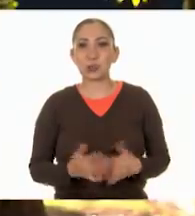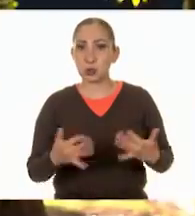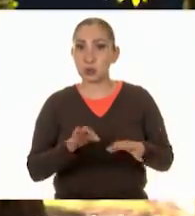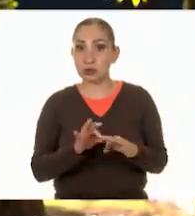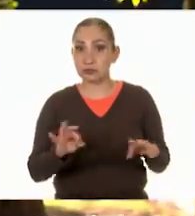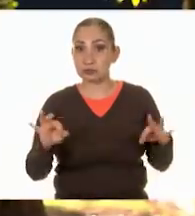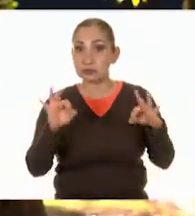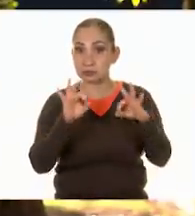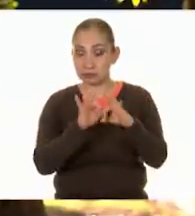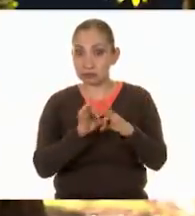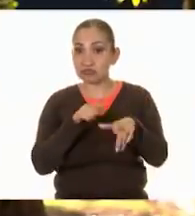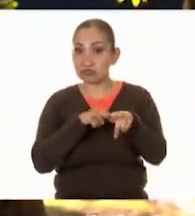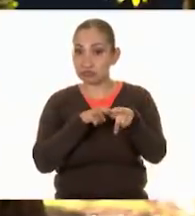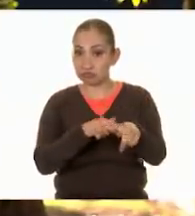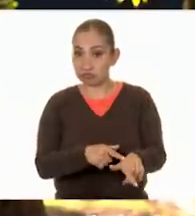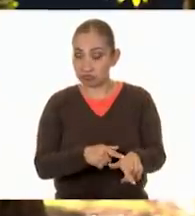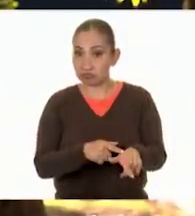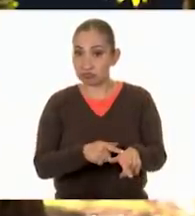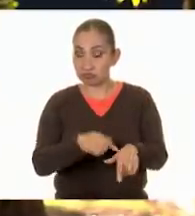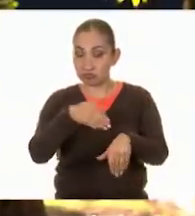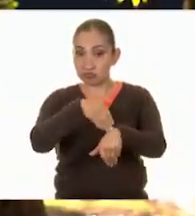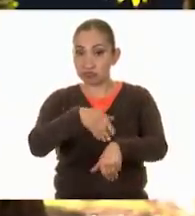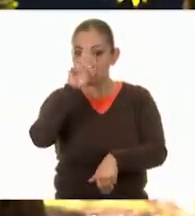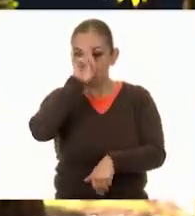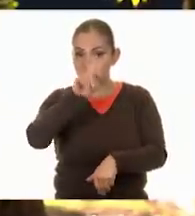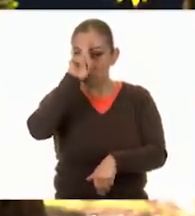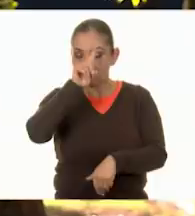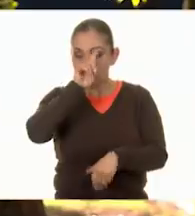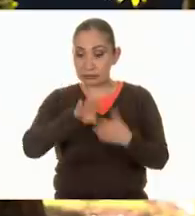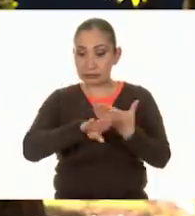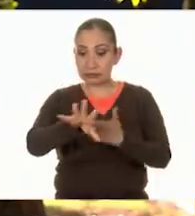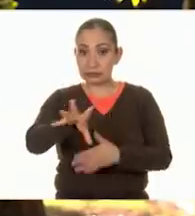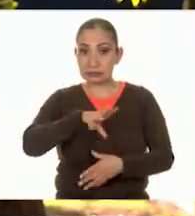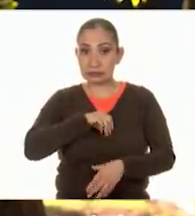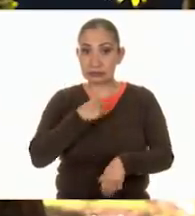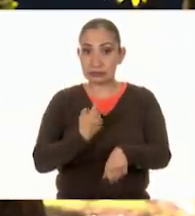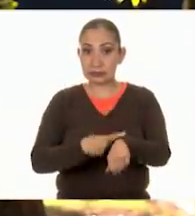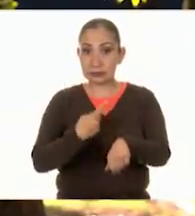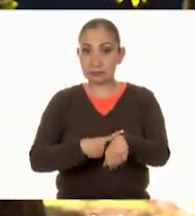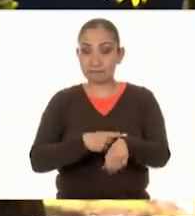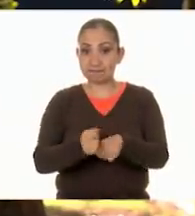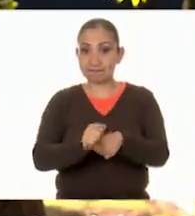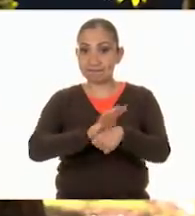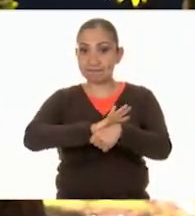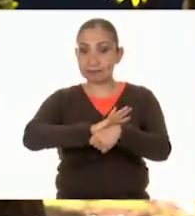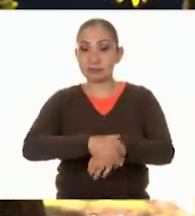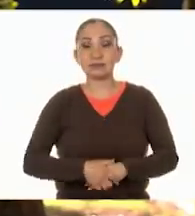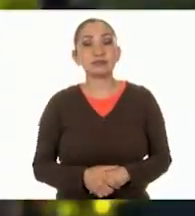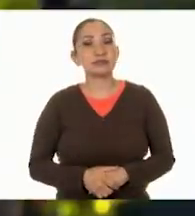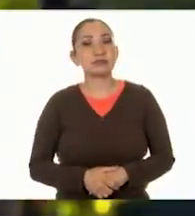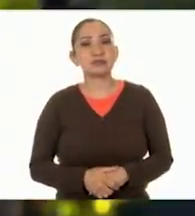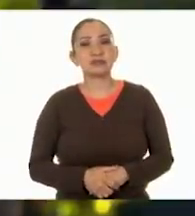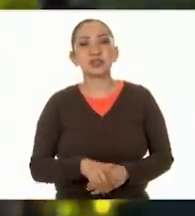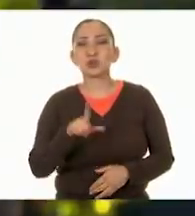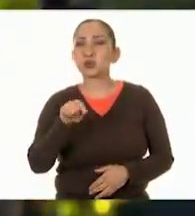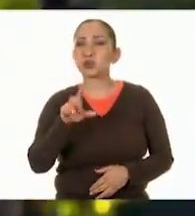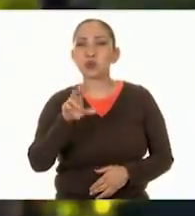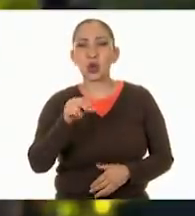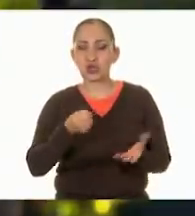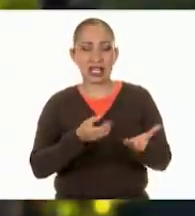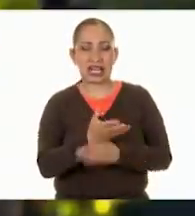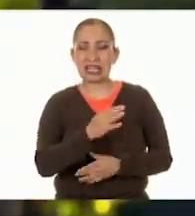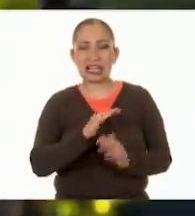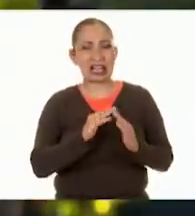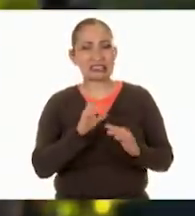Es muy importante continuar con las recomendaciones para evitar contagios de COVID. Trata de